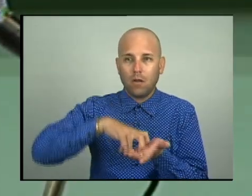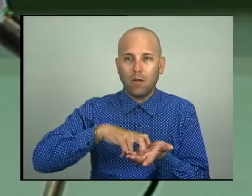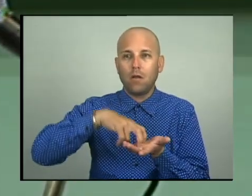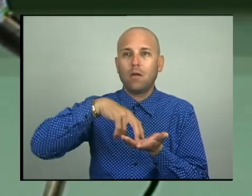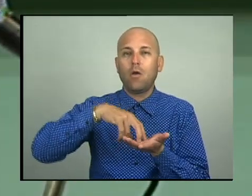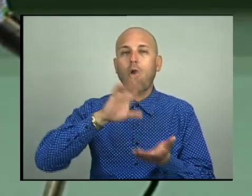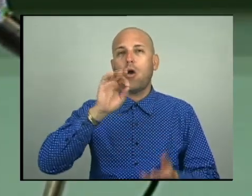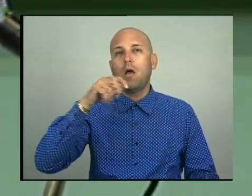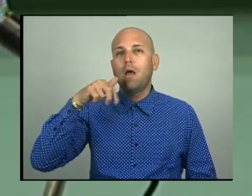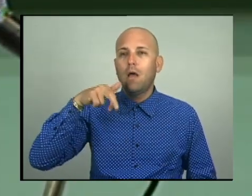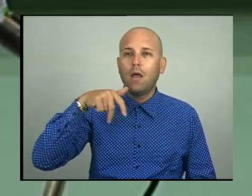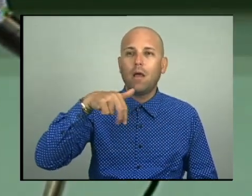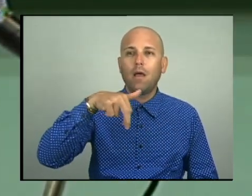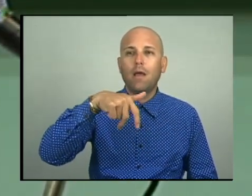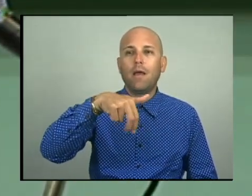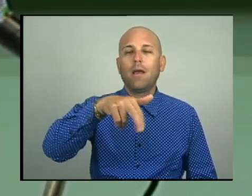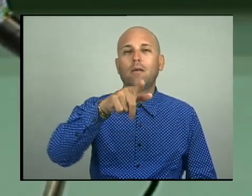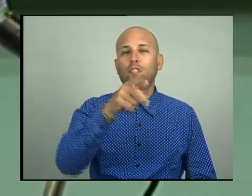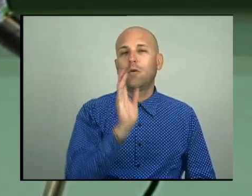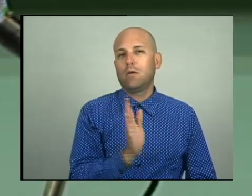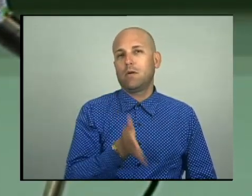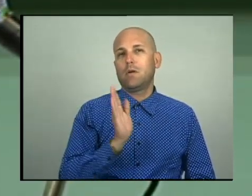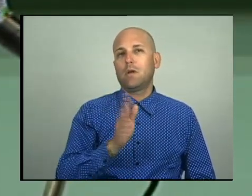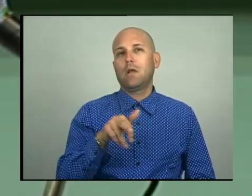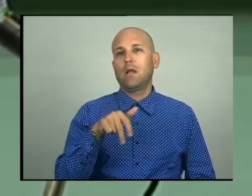cuando va caminando, que se hacía habitualmente,